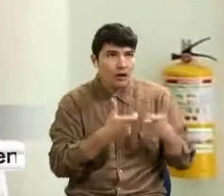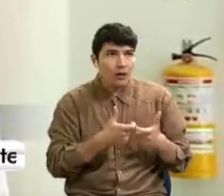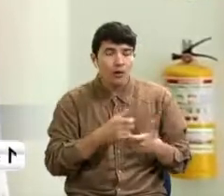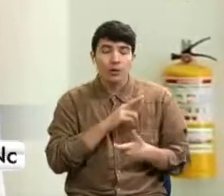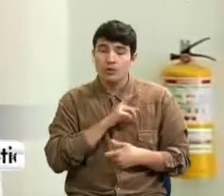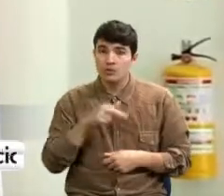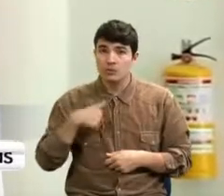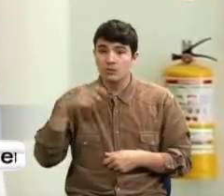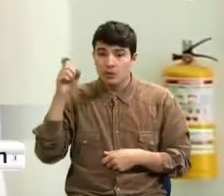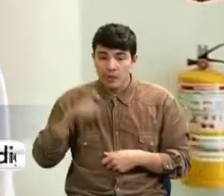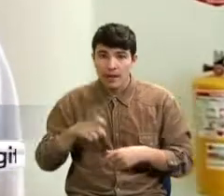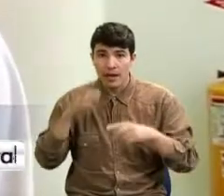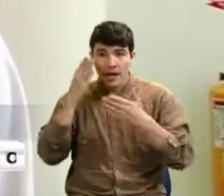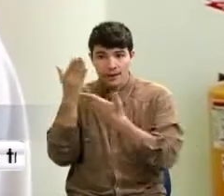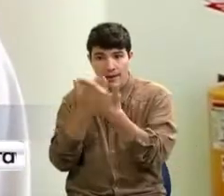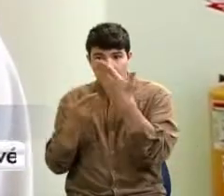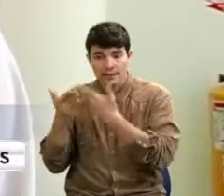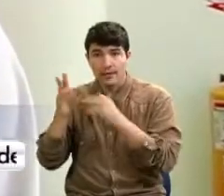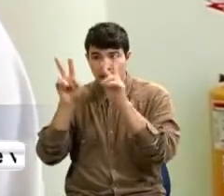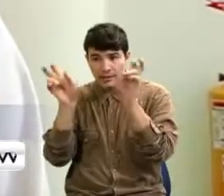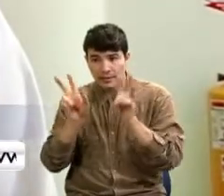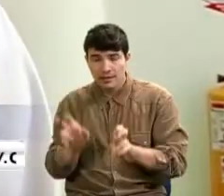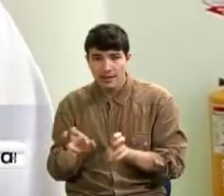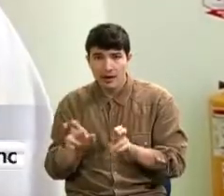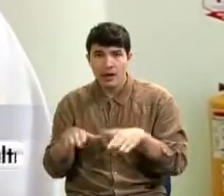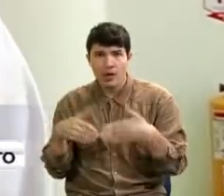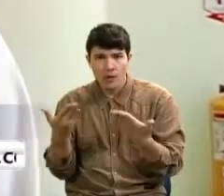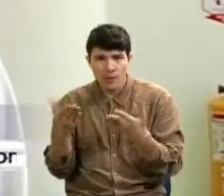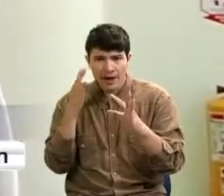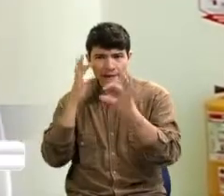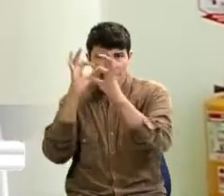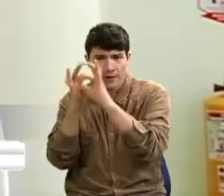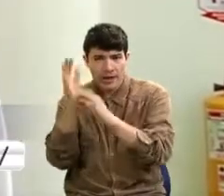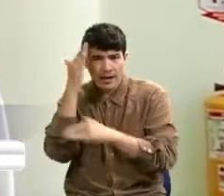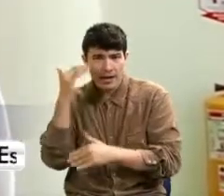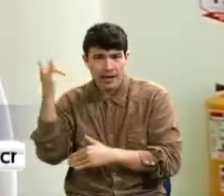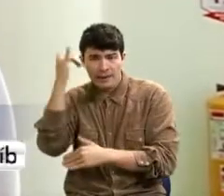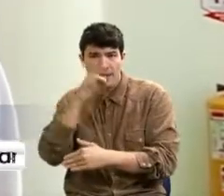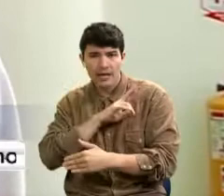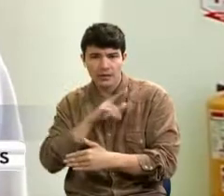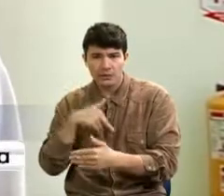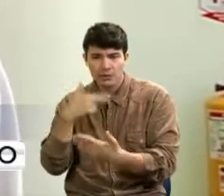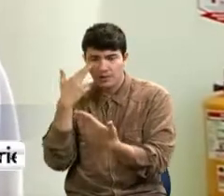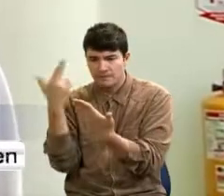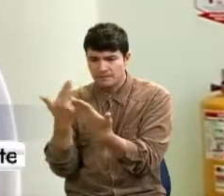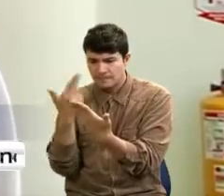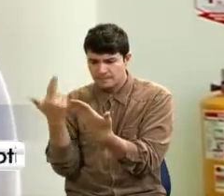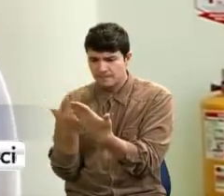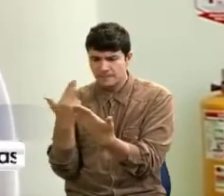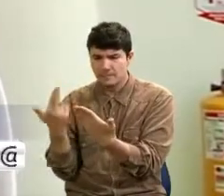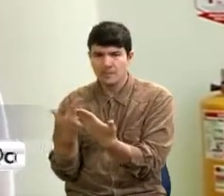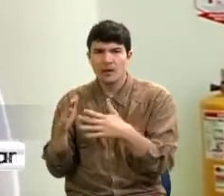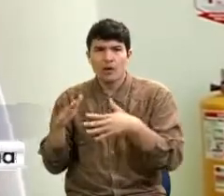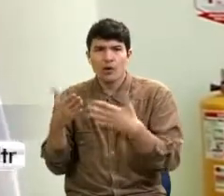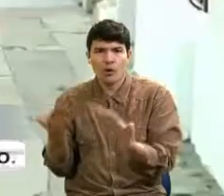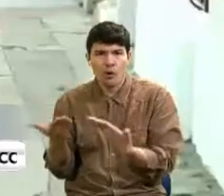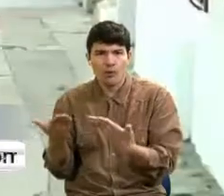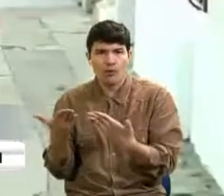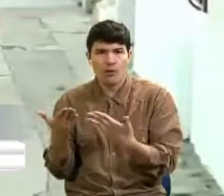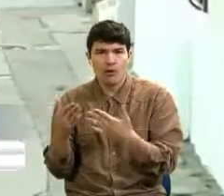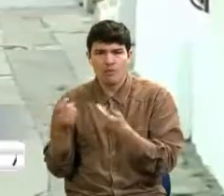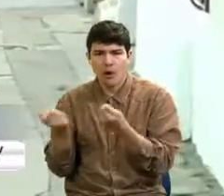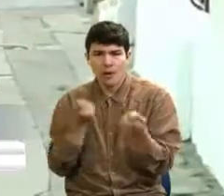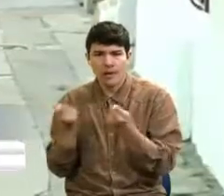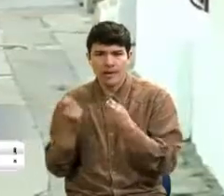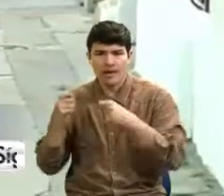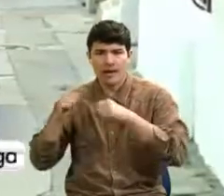tema de forma académica y repasar un poco cómo estamos en la circulación.